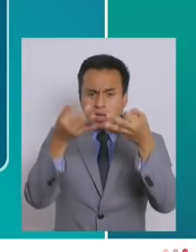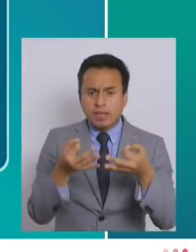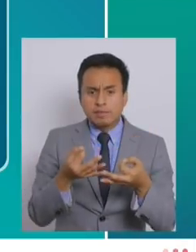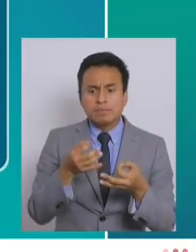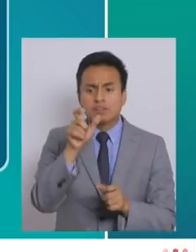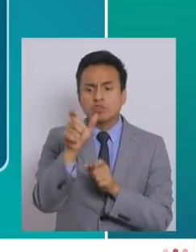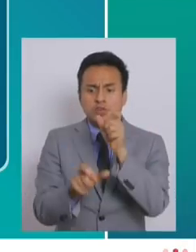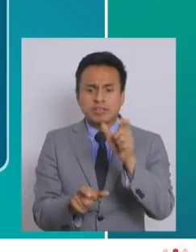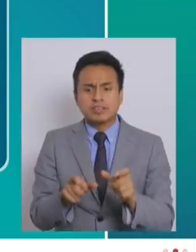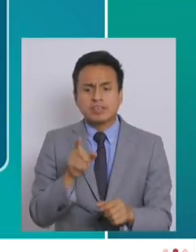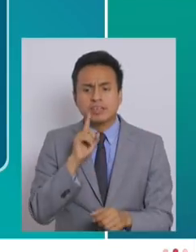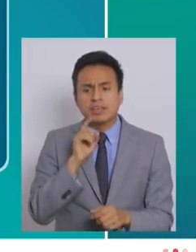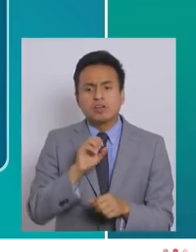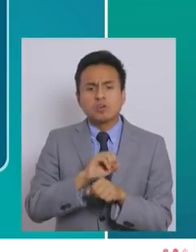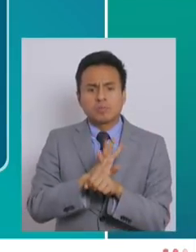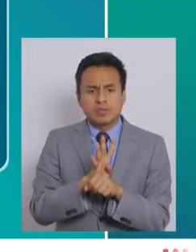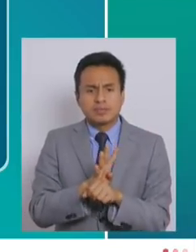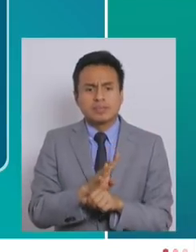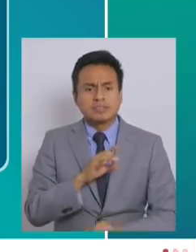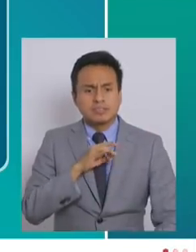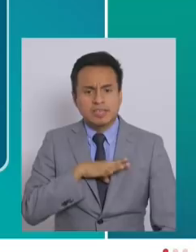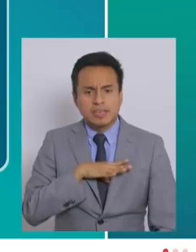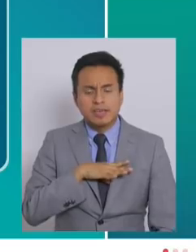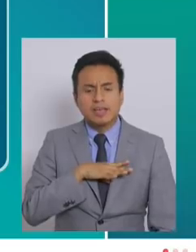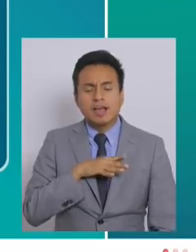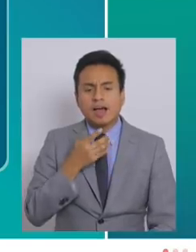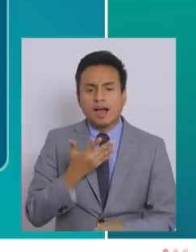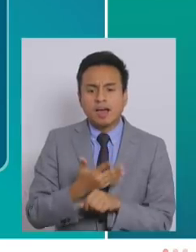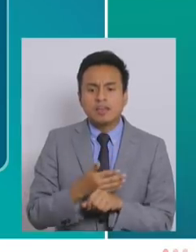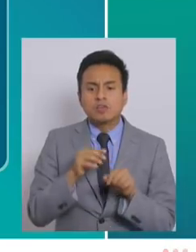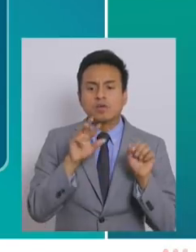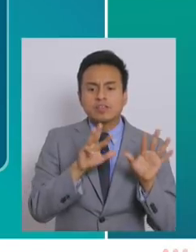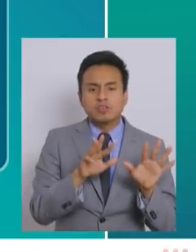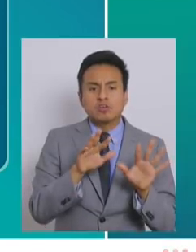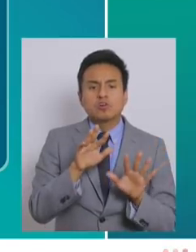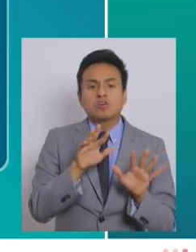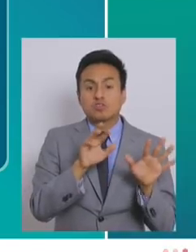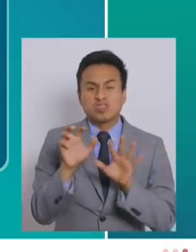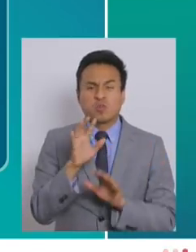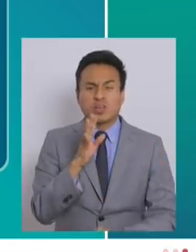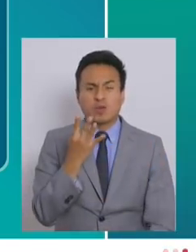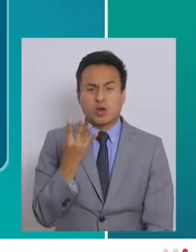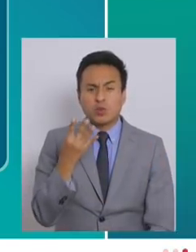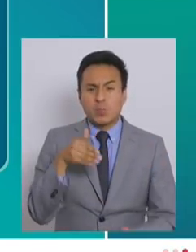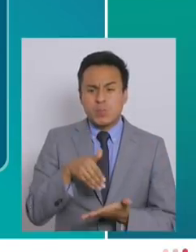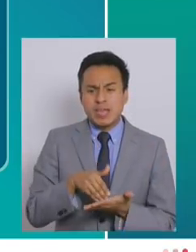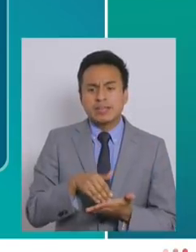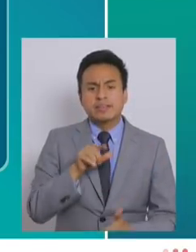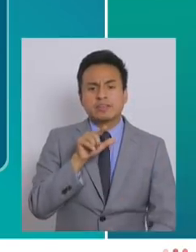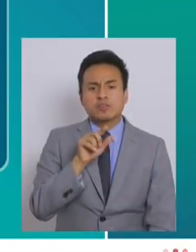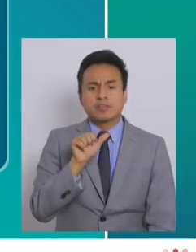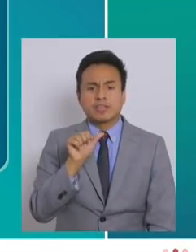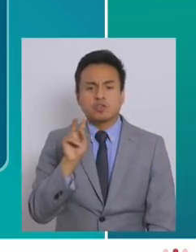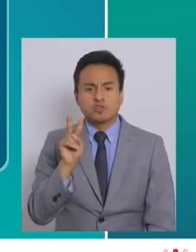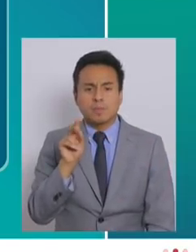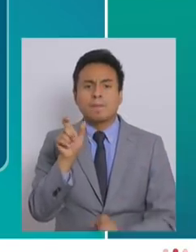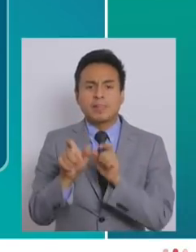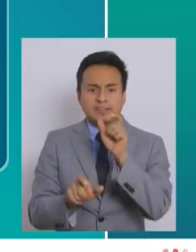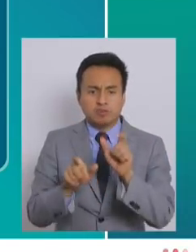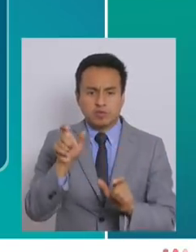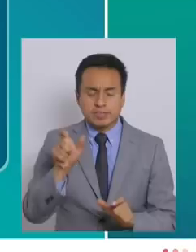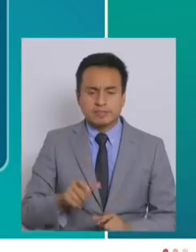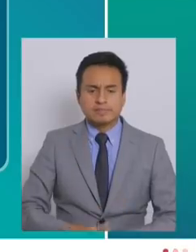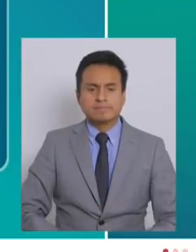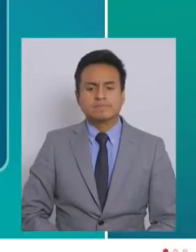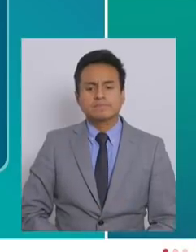qq y 19 en el país alcanza a los 954 mil 762 personas